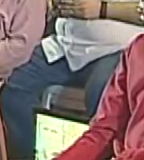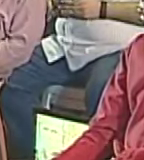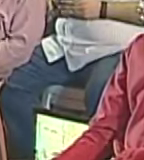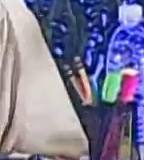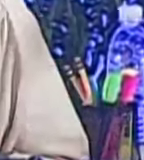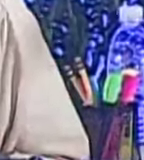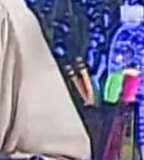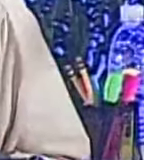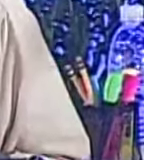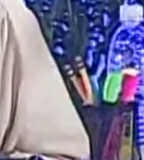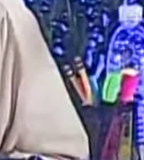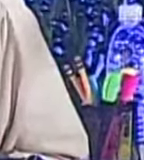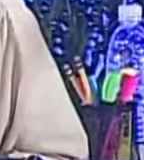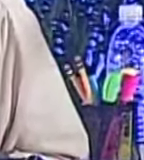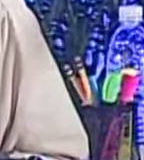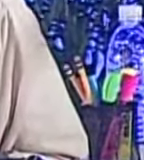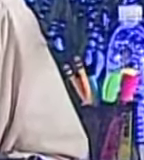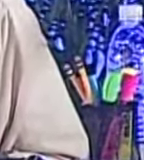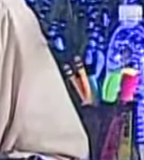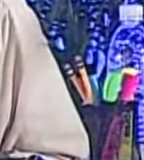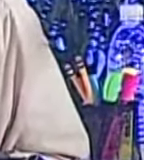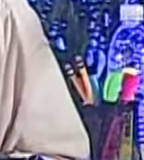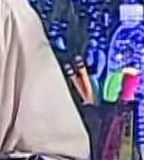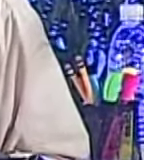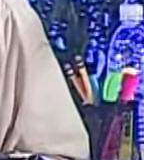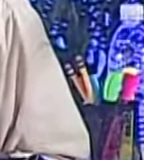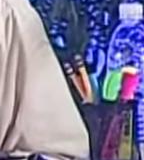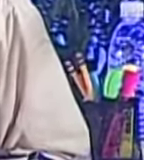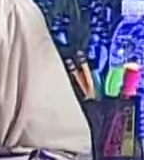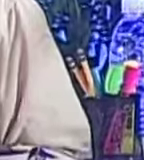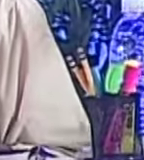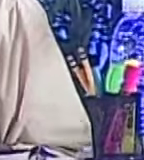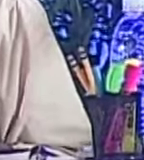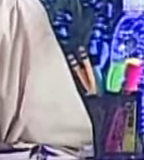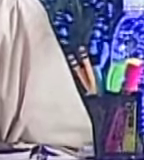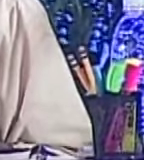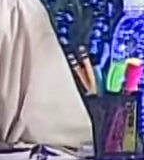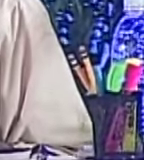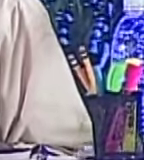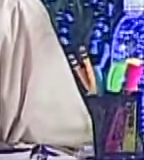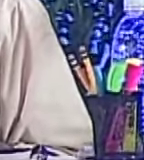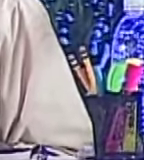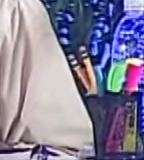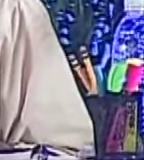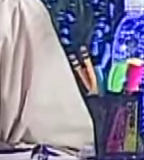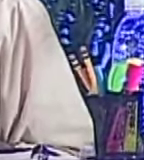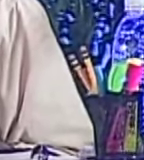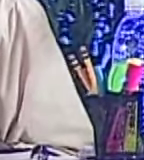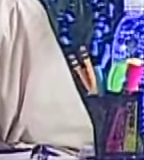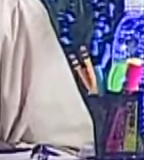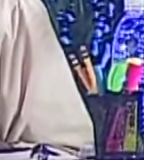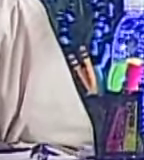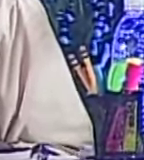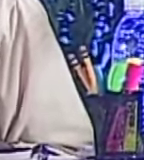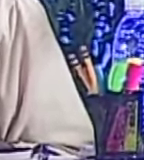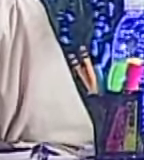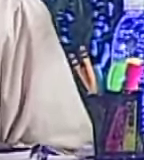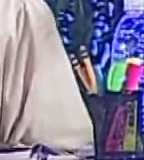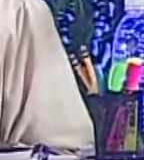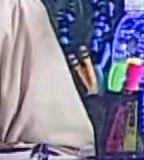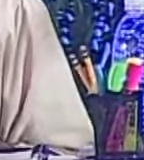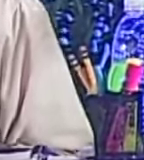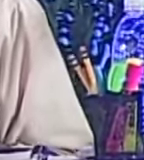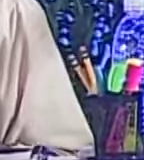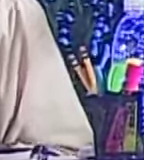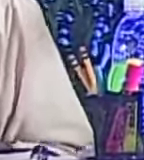que están en manos del pueblo. Quizás ese sea la debilidad que hoy marca transversalmente